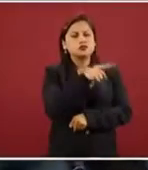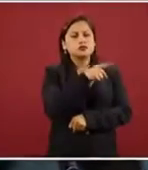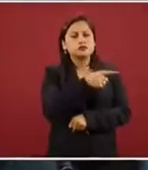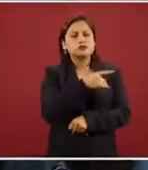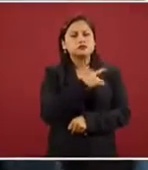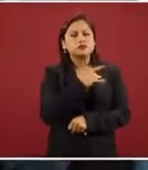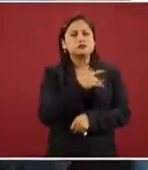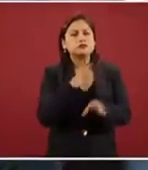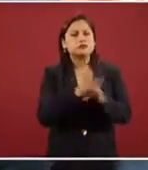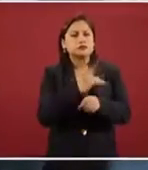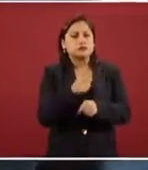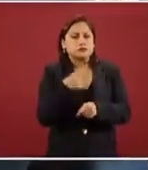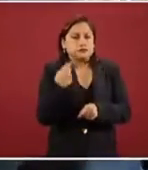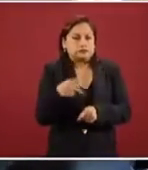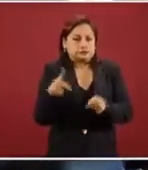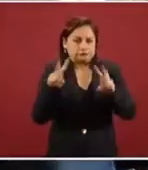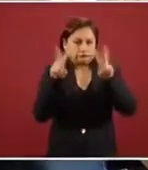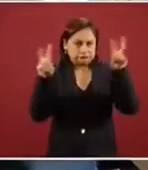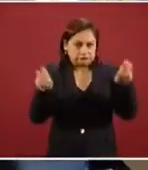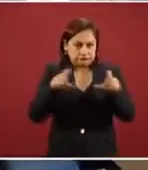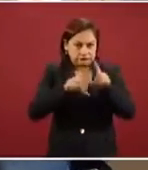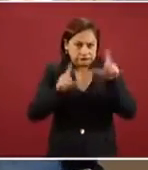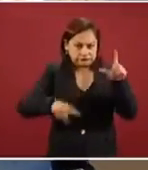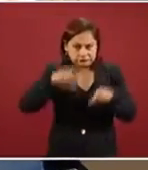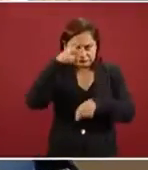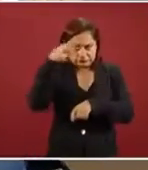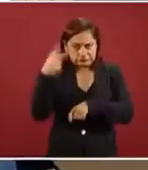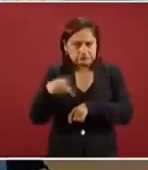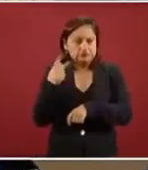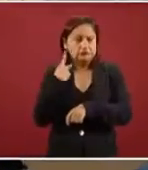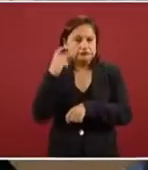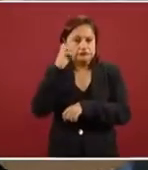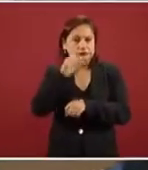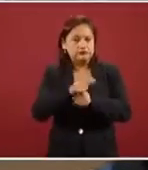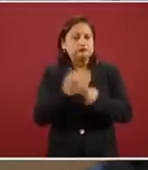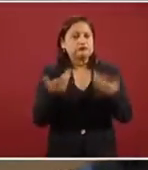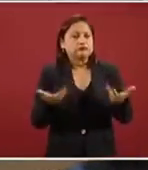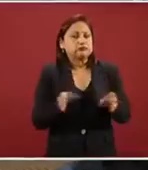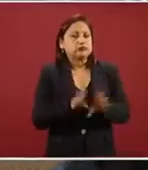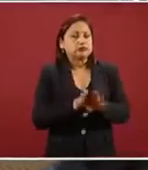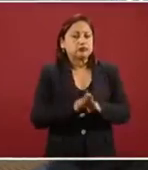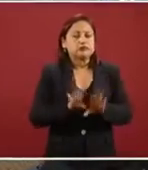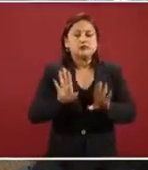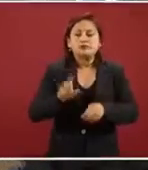yo creo que es un buen sistema de comunicación